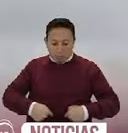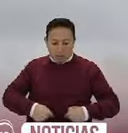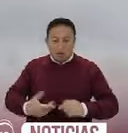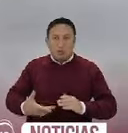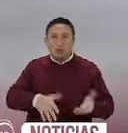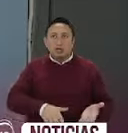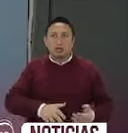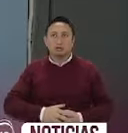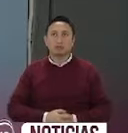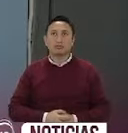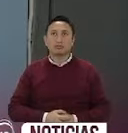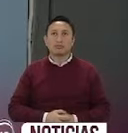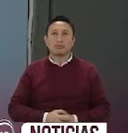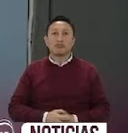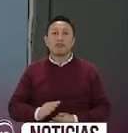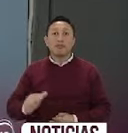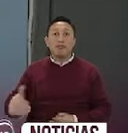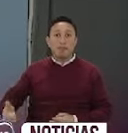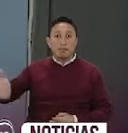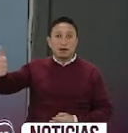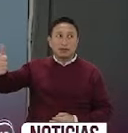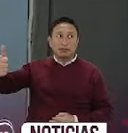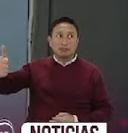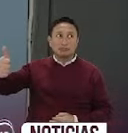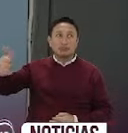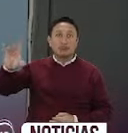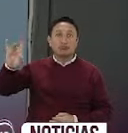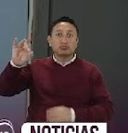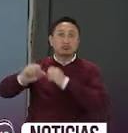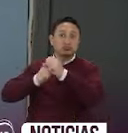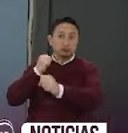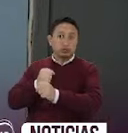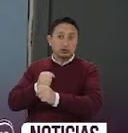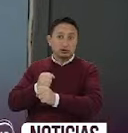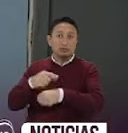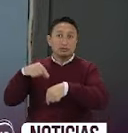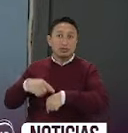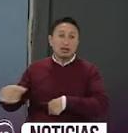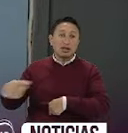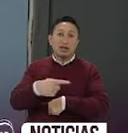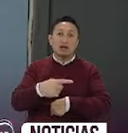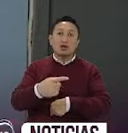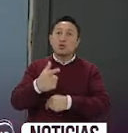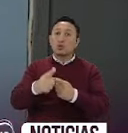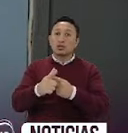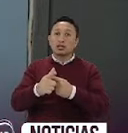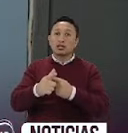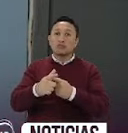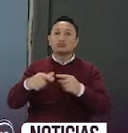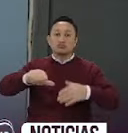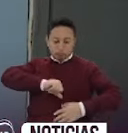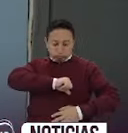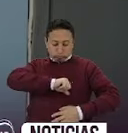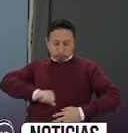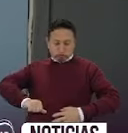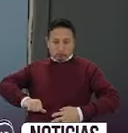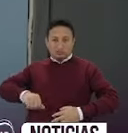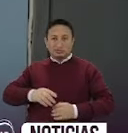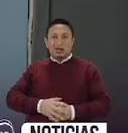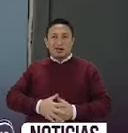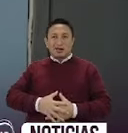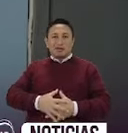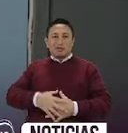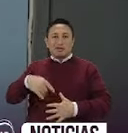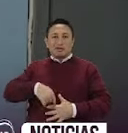interior de su vientre. La mayor, la que tiene aproximadamente 8 años, tuvo que ser ingresada a cirugía de emergencia, ya que estaba preñada,